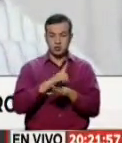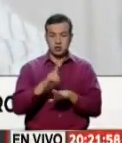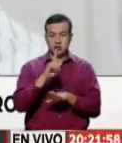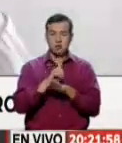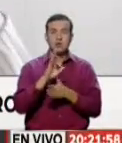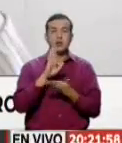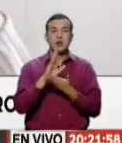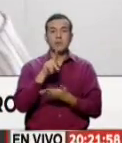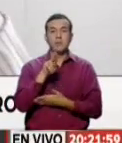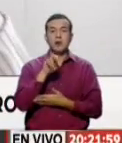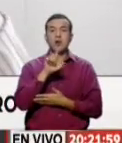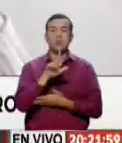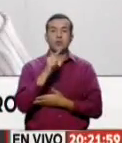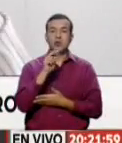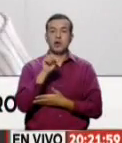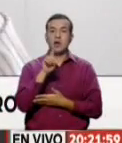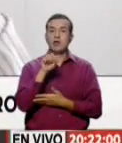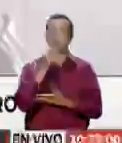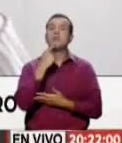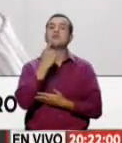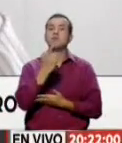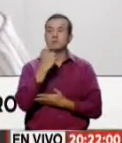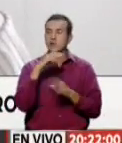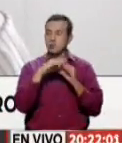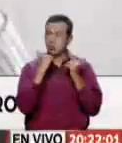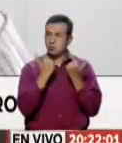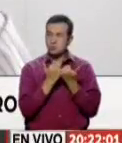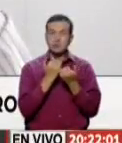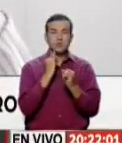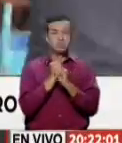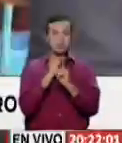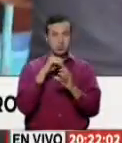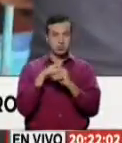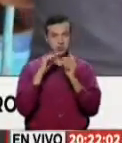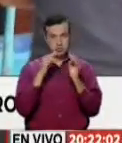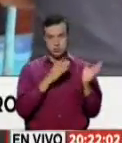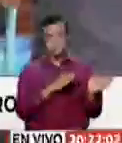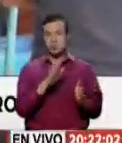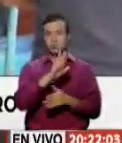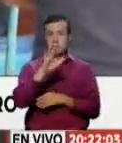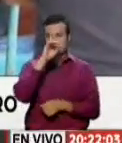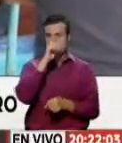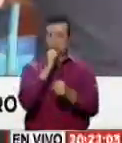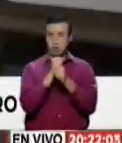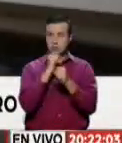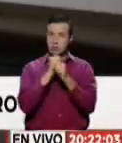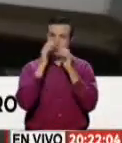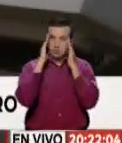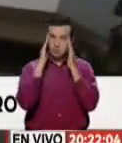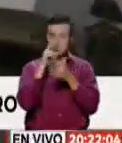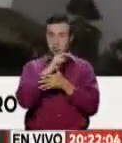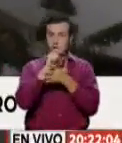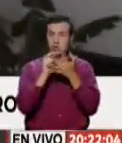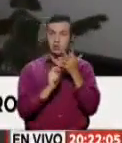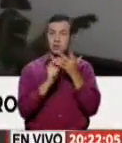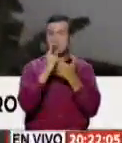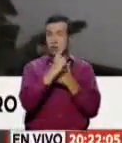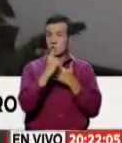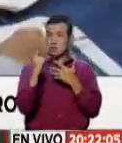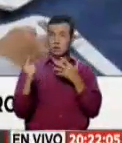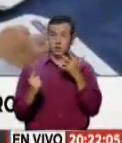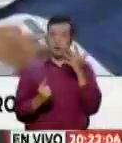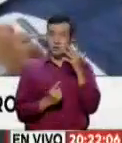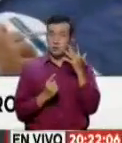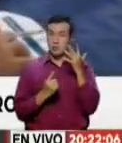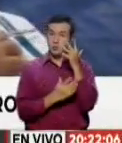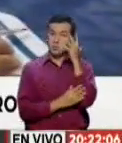Paul Granda, se refirió a la conformación de una comisión interinstitucional, cuyo trabajo será el de focalizar las necesidades de cada sector pobre